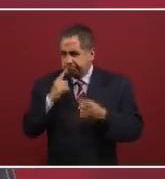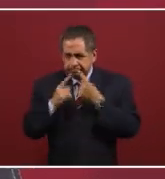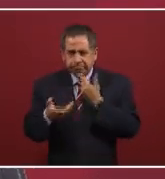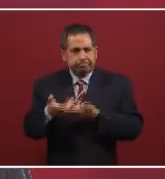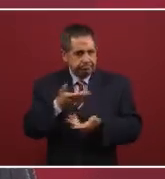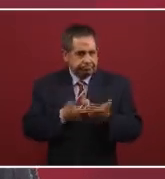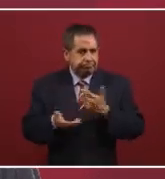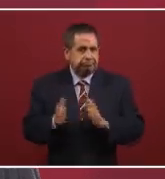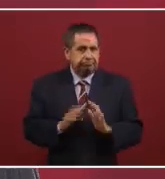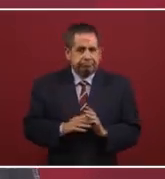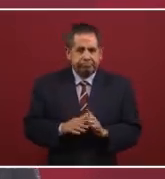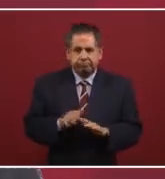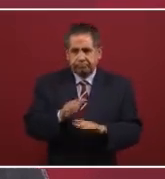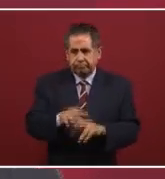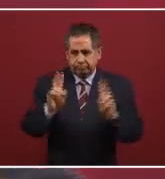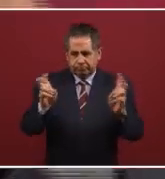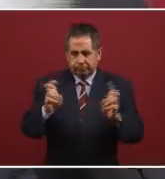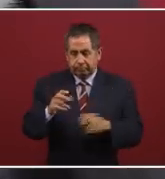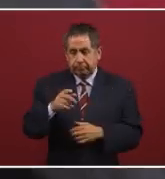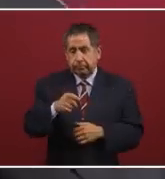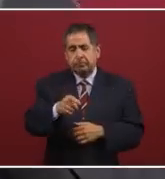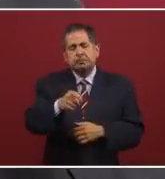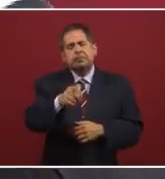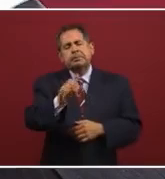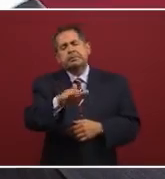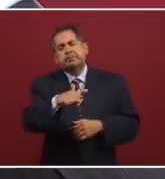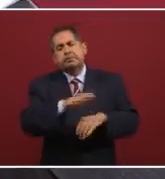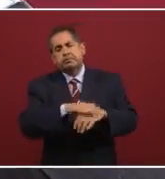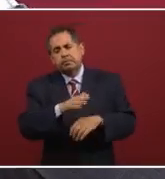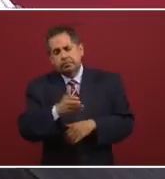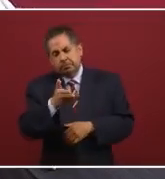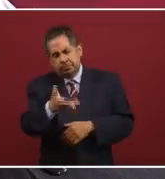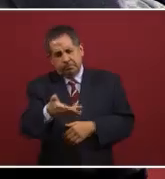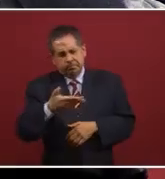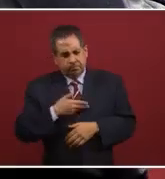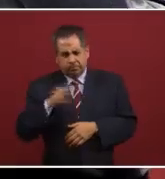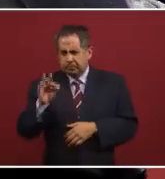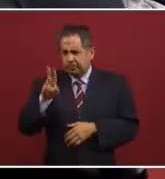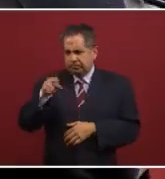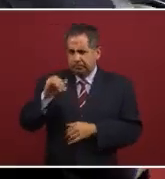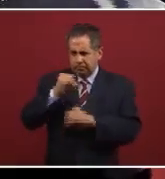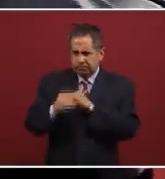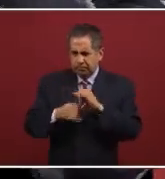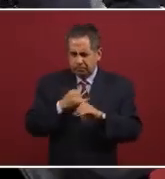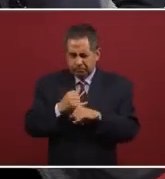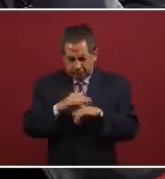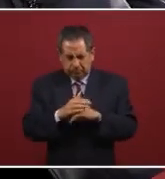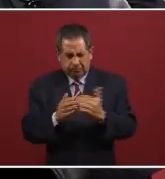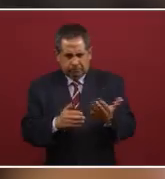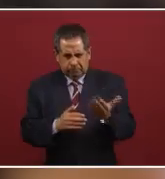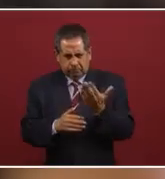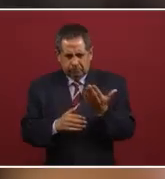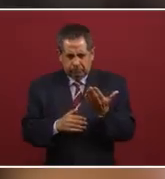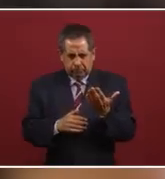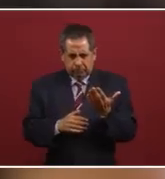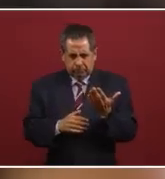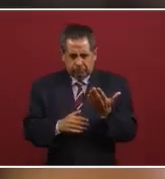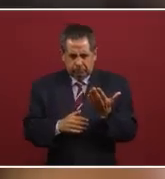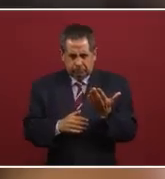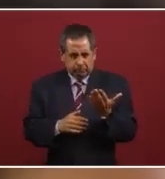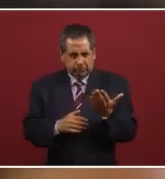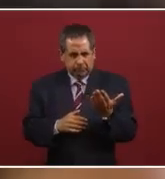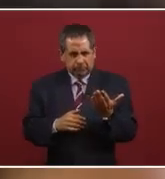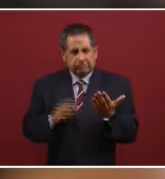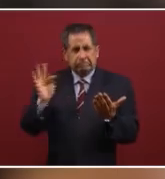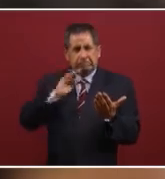comentando sobre estos temas, por lo que planteas del Fondo Monetario, ¿sí? O sea, no estoy diciendo que no